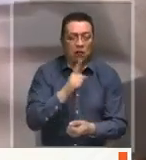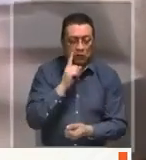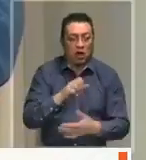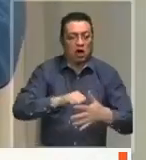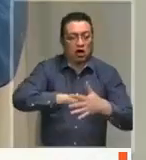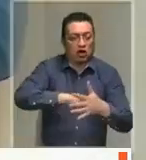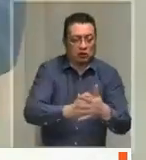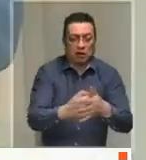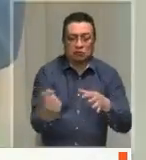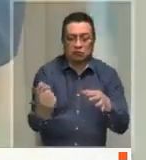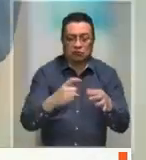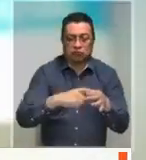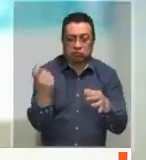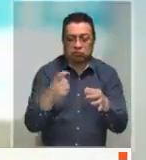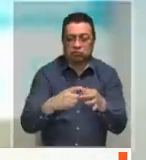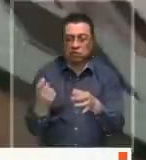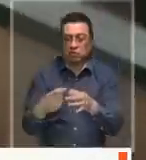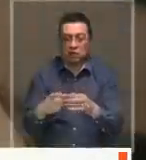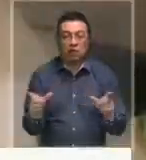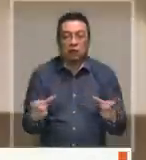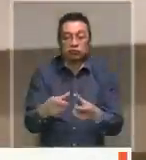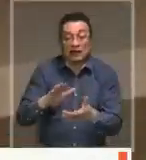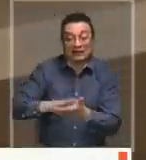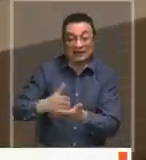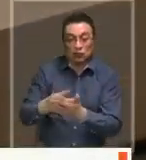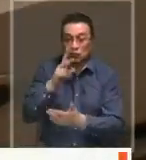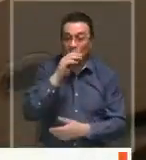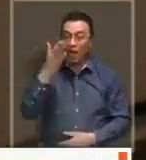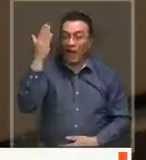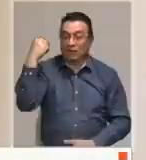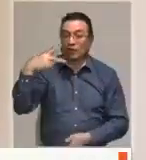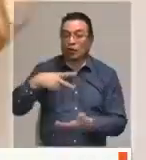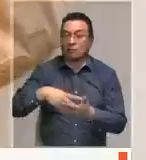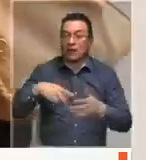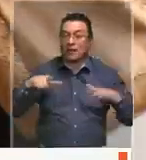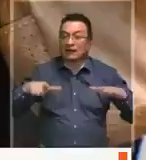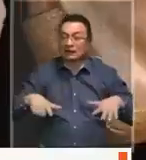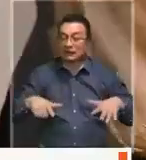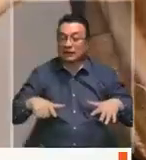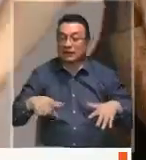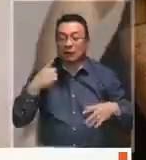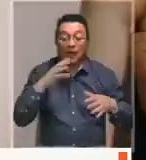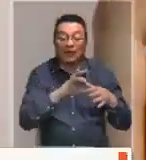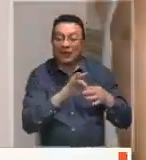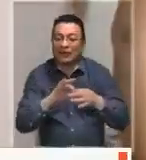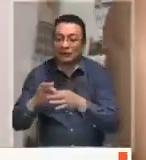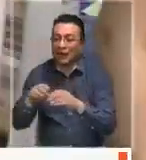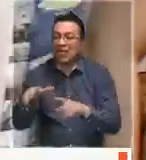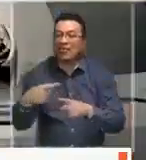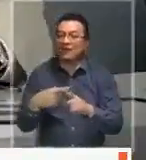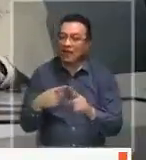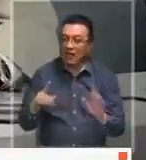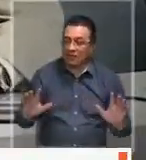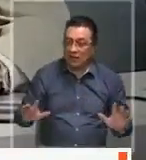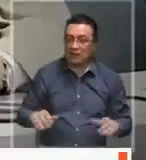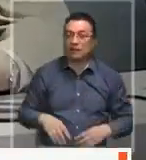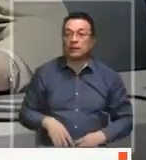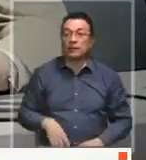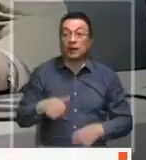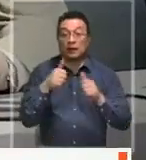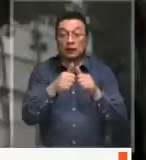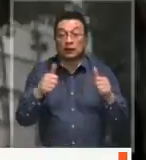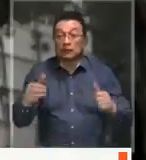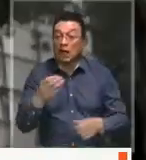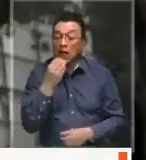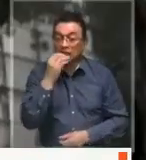las desafiliaciones, un corralito en la salud. Ya pasó en 2017, eso sí, en un contexto distinto. La autoridad anunció que